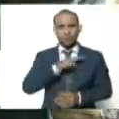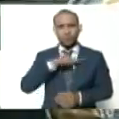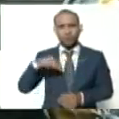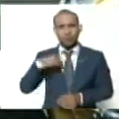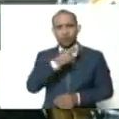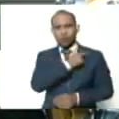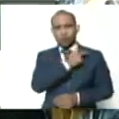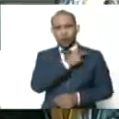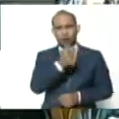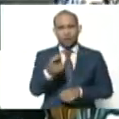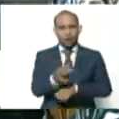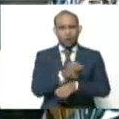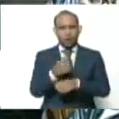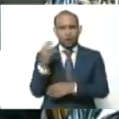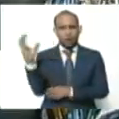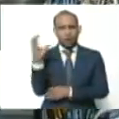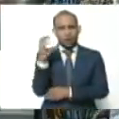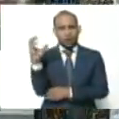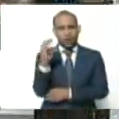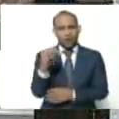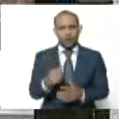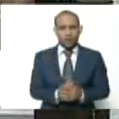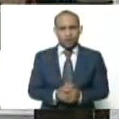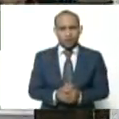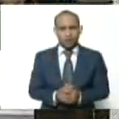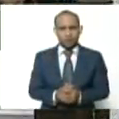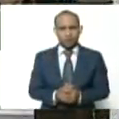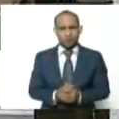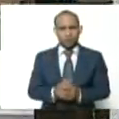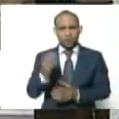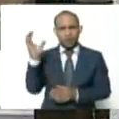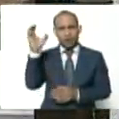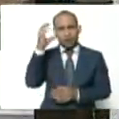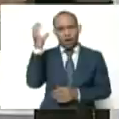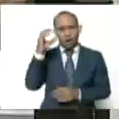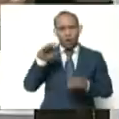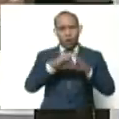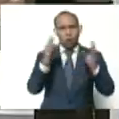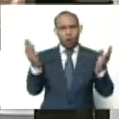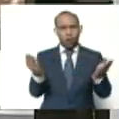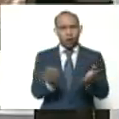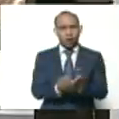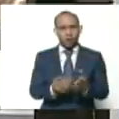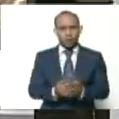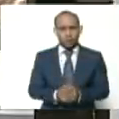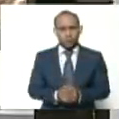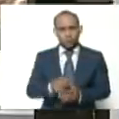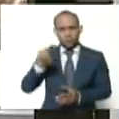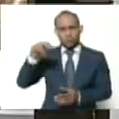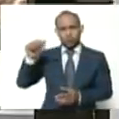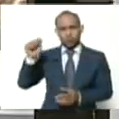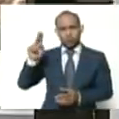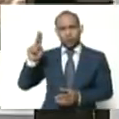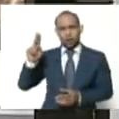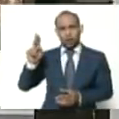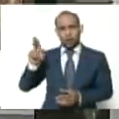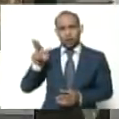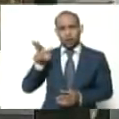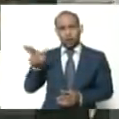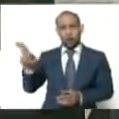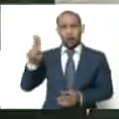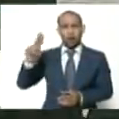de gobierno de Caracas, de Caricuao para el mundo, el gran Nahum Fernández,